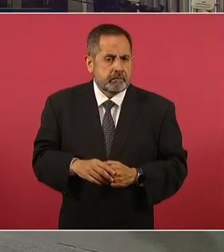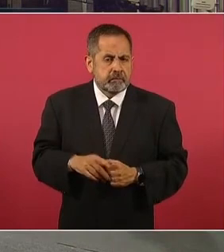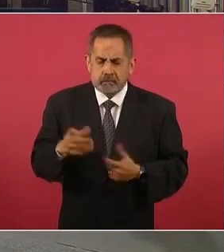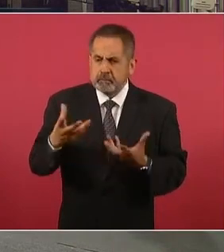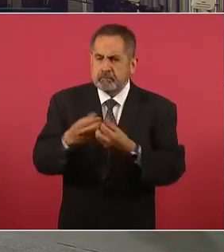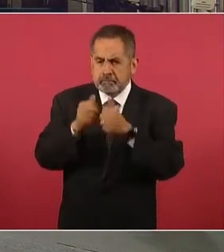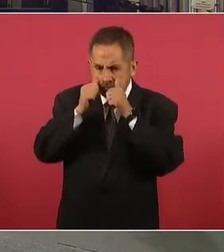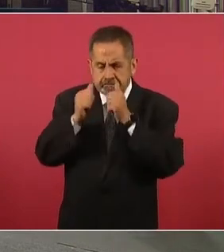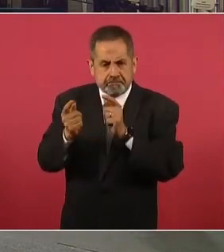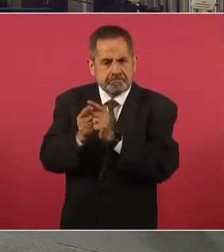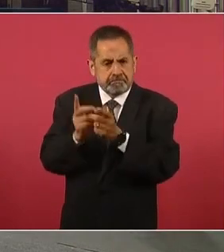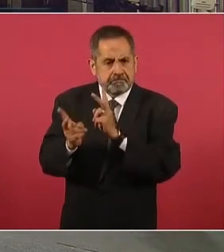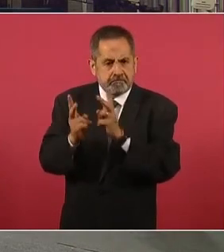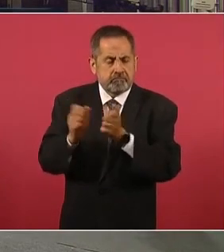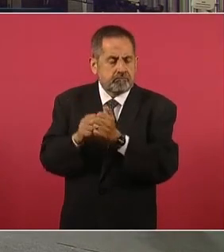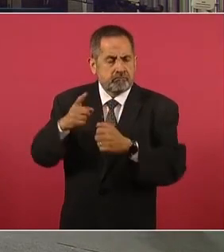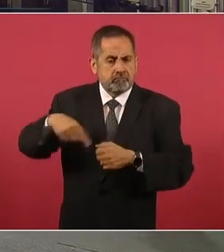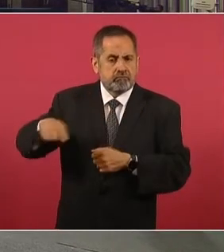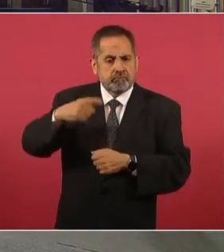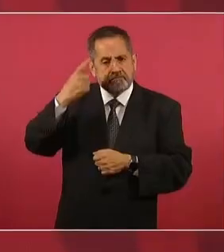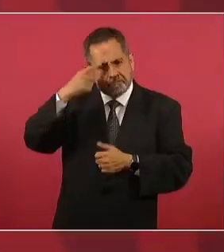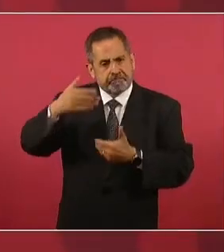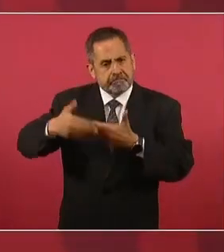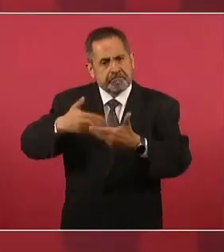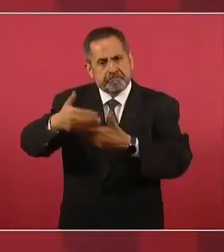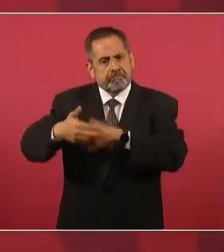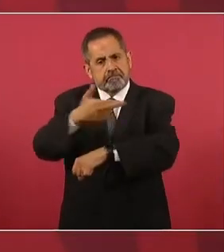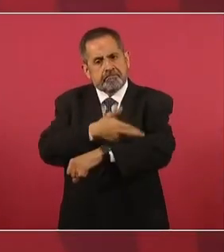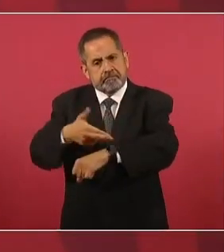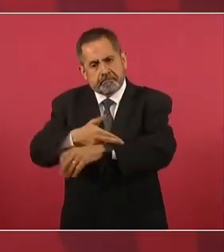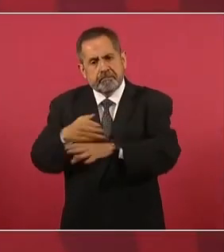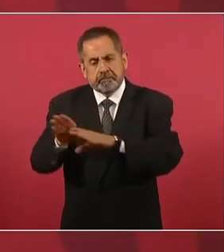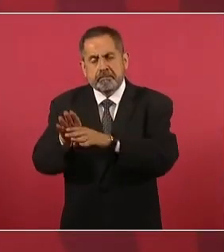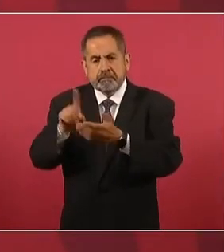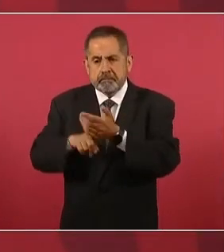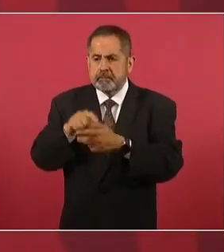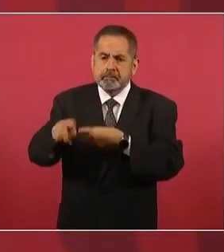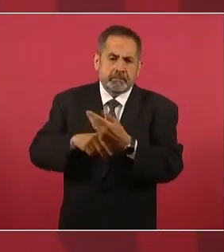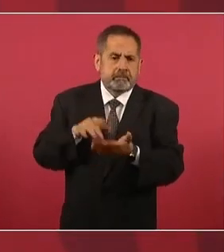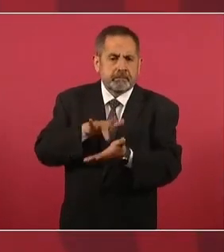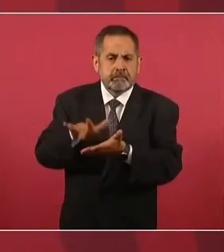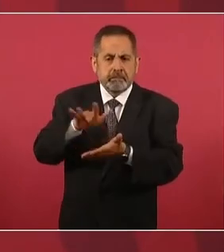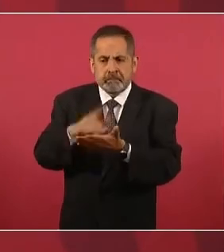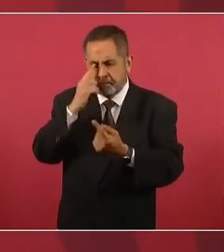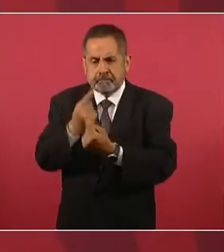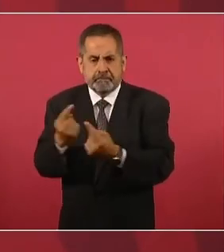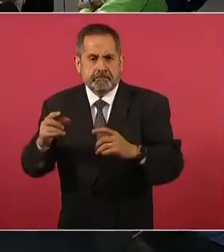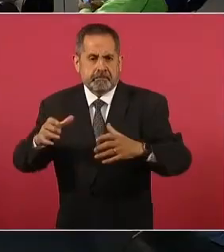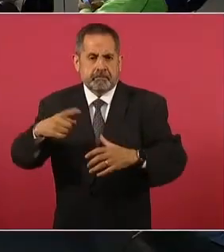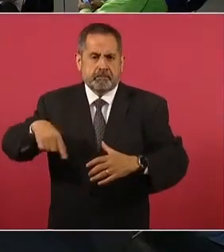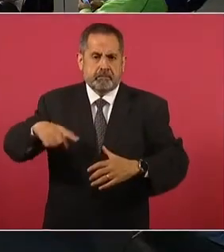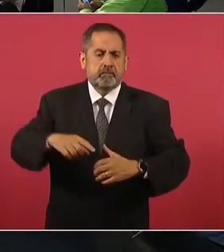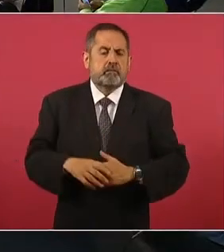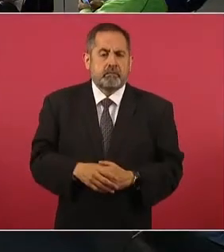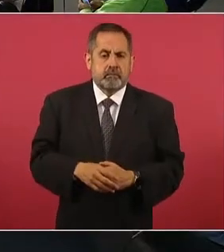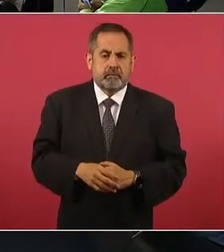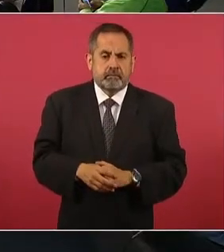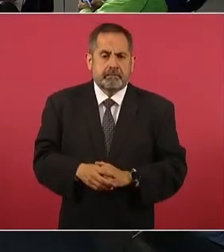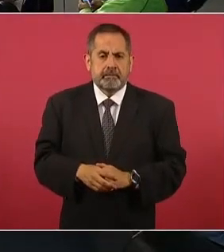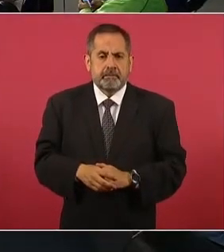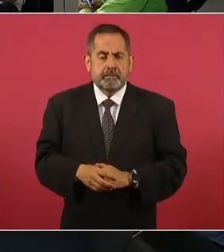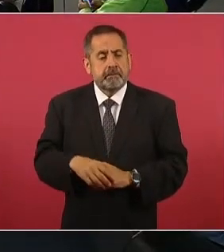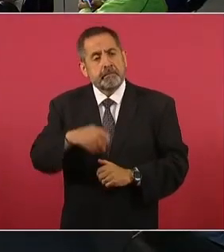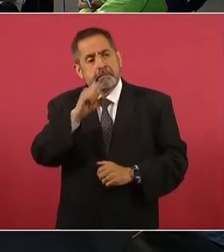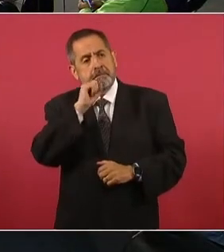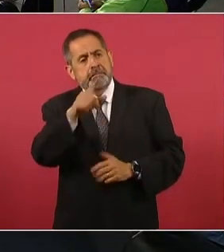les atienda, sí, para ir allá y apoyar al niño. Sí, y con esto obviamente también